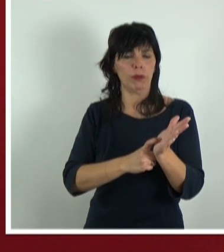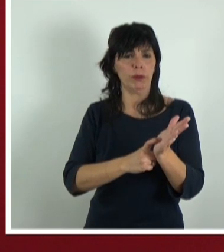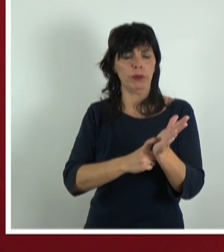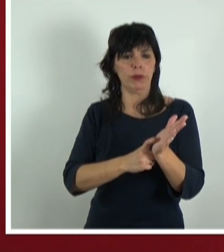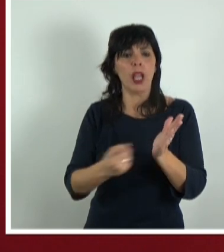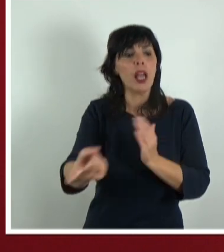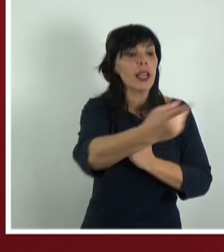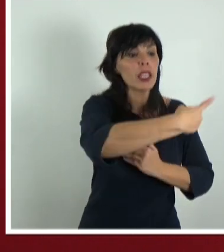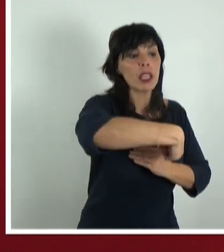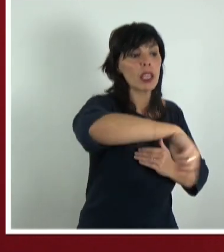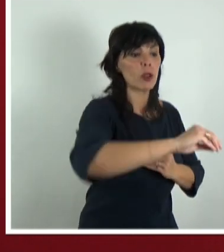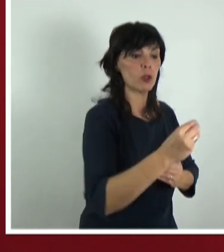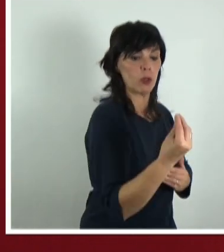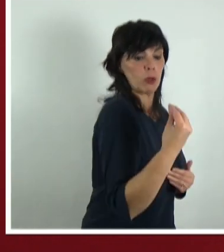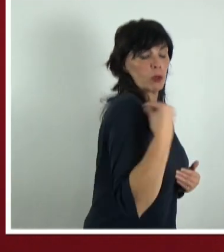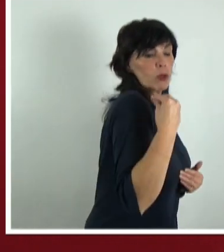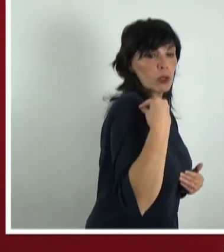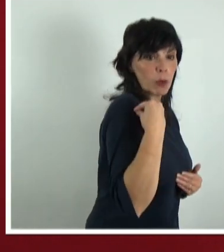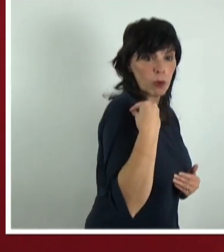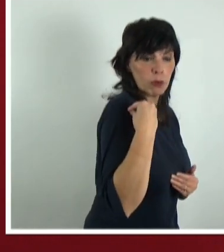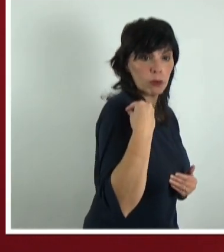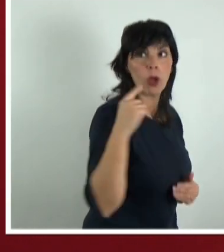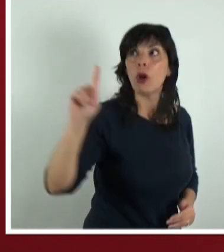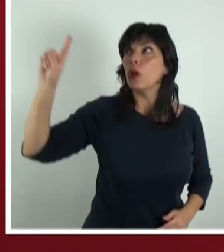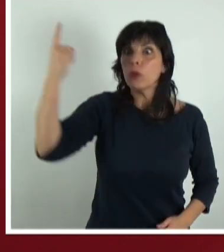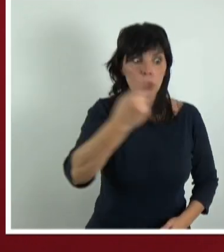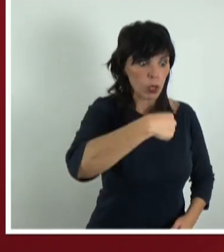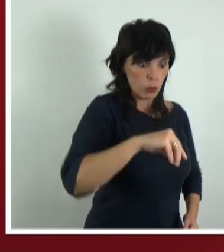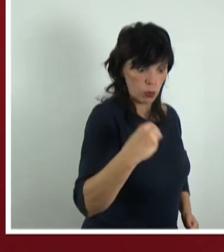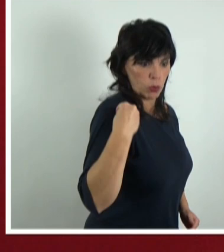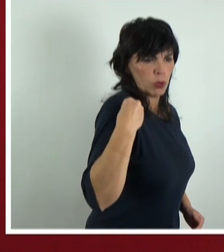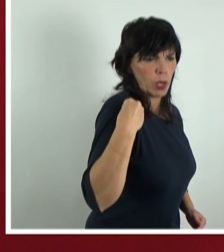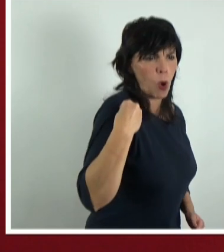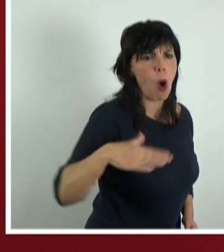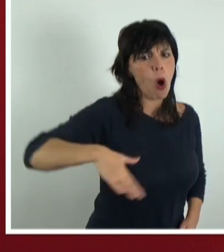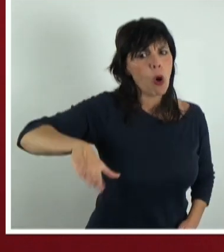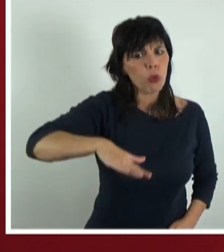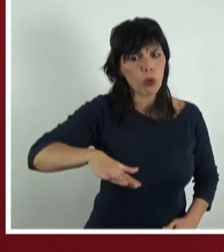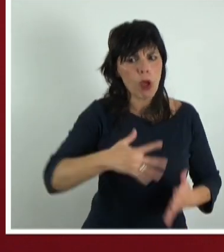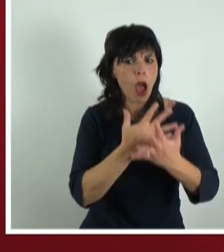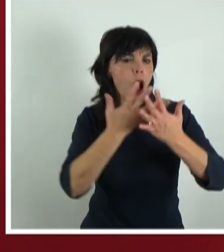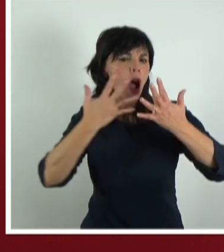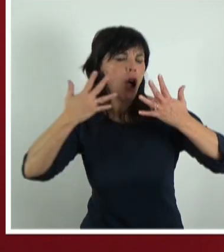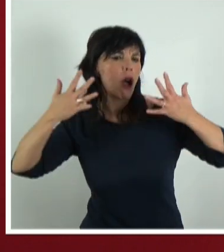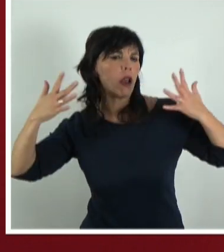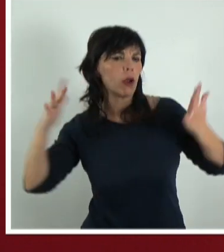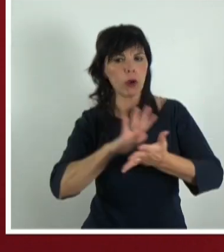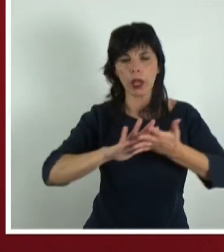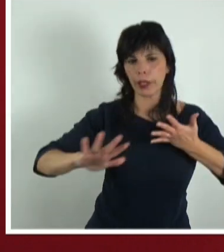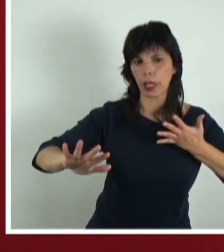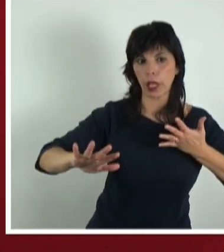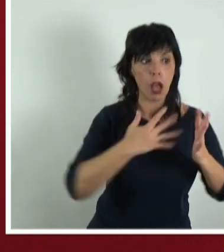nos llamó, Dios nos llamó a su gloria eterna, no temporal,